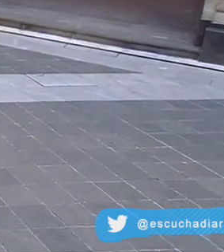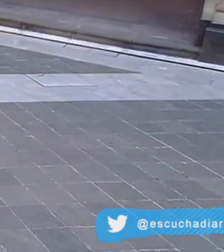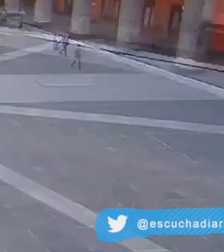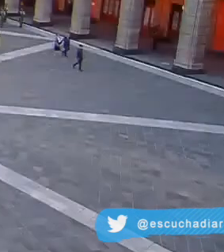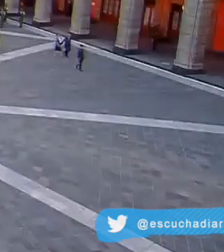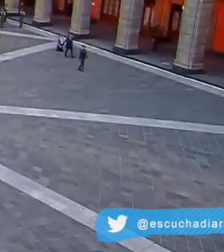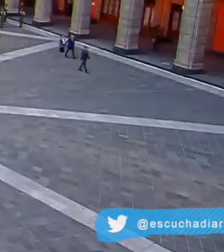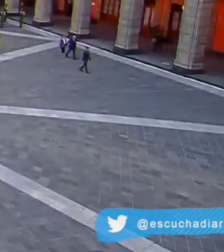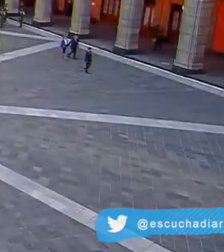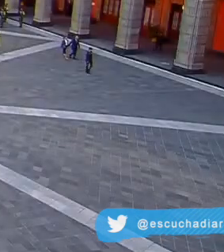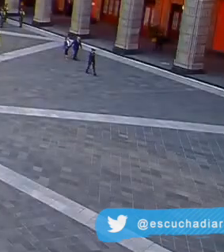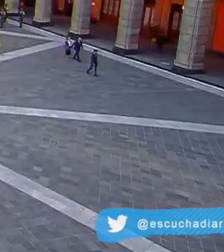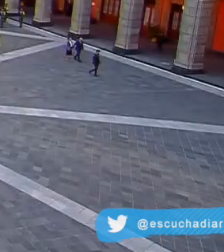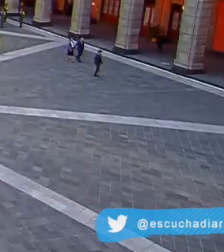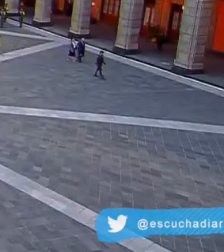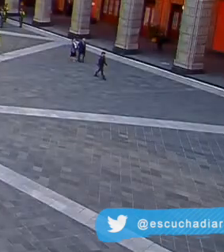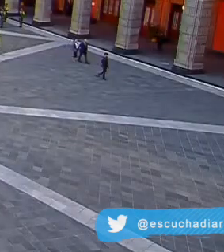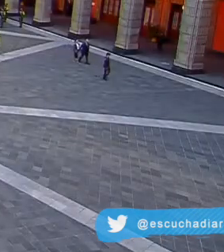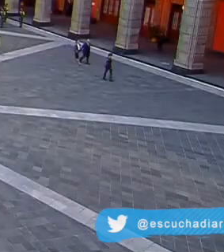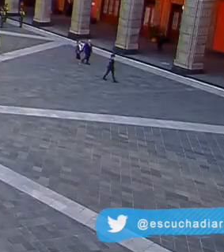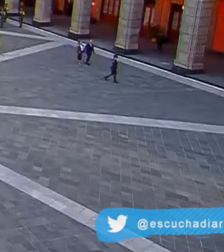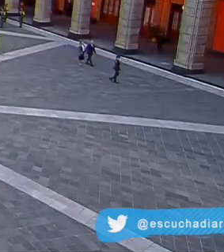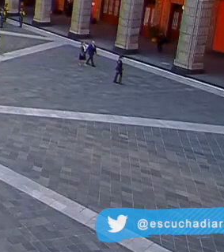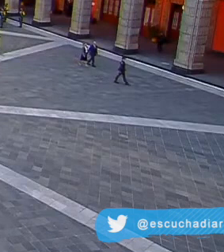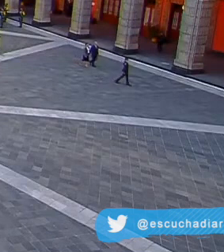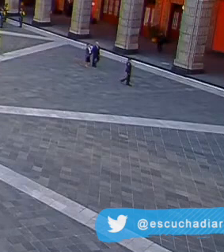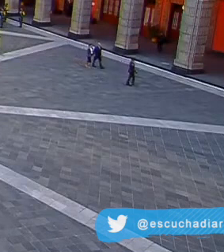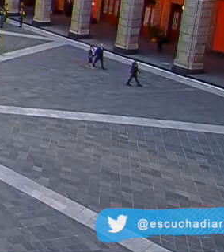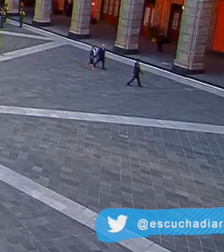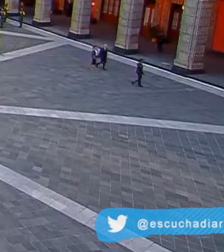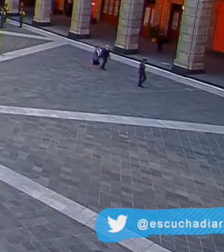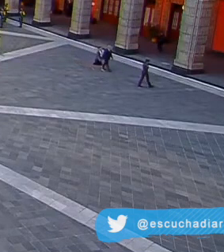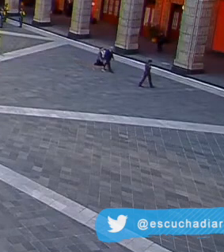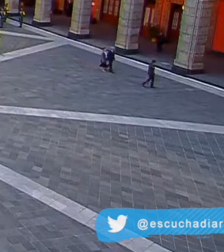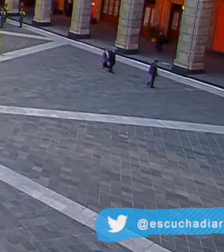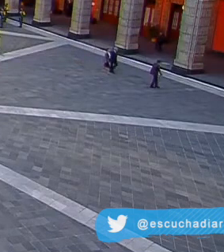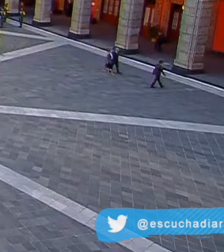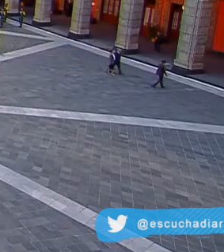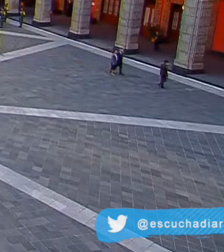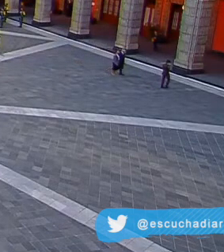de comunicación y público en general. Muy buenas tardes.